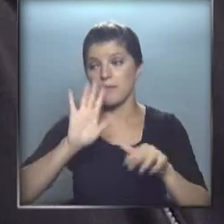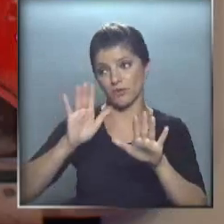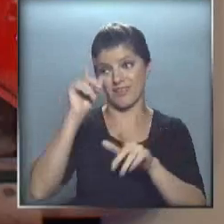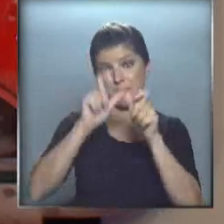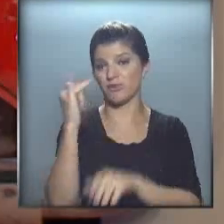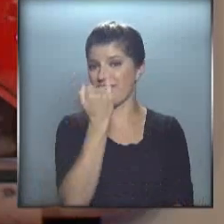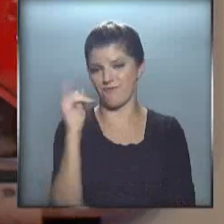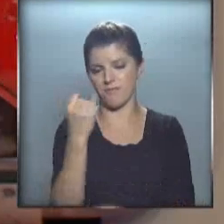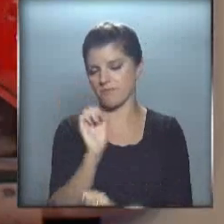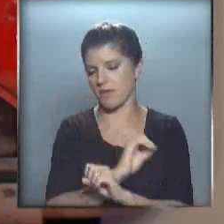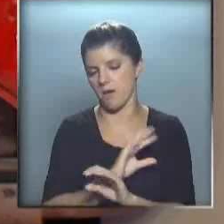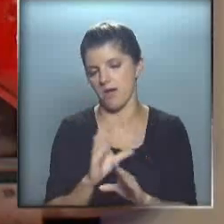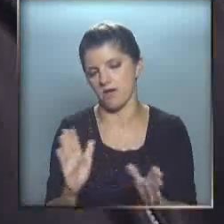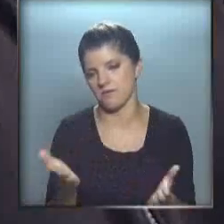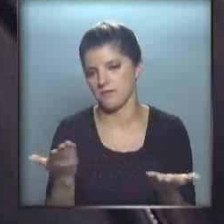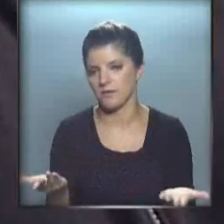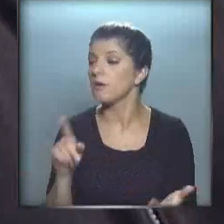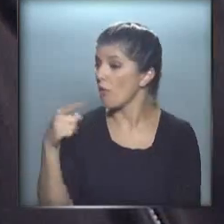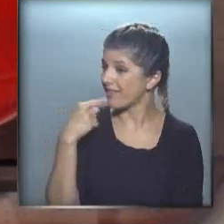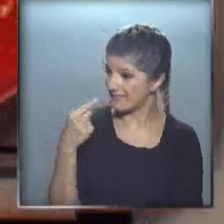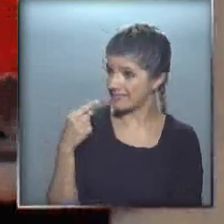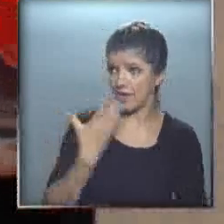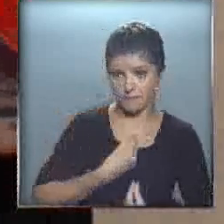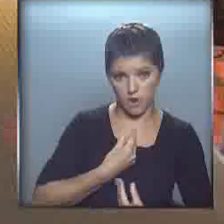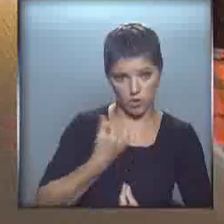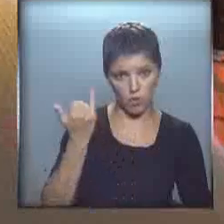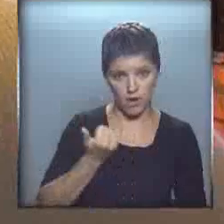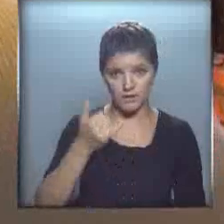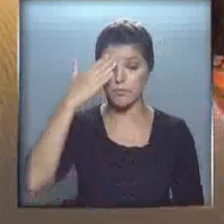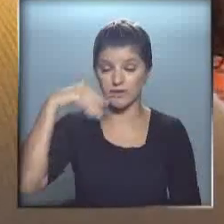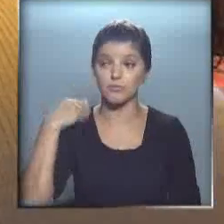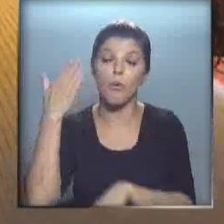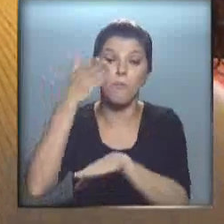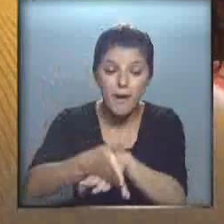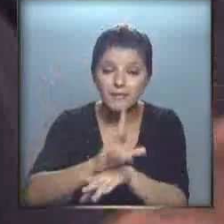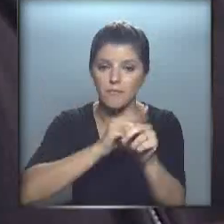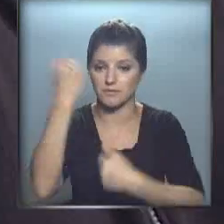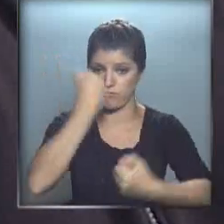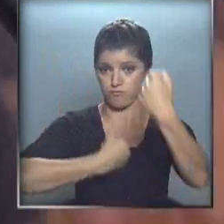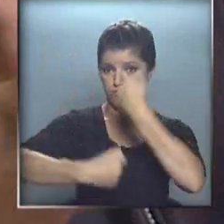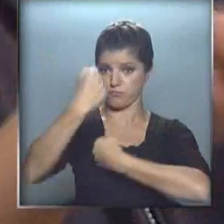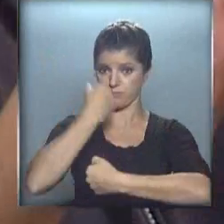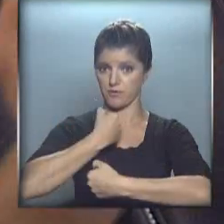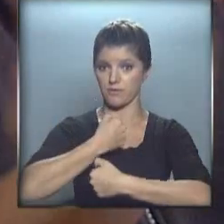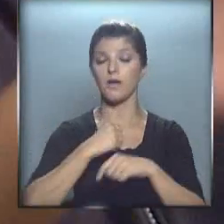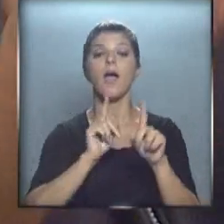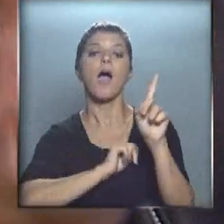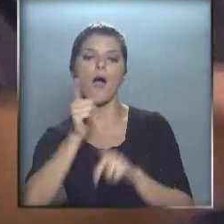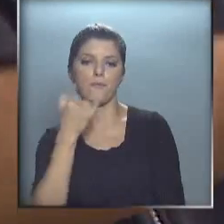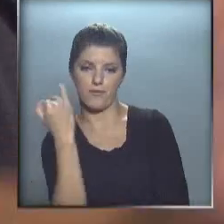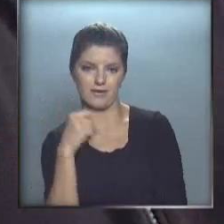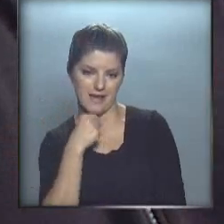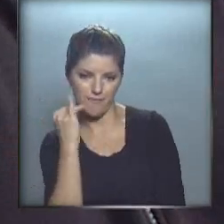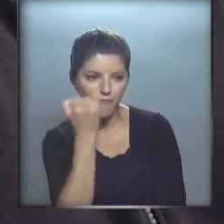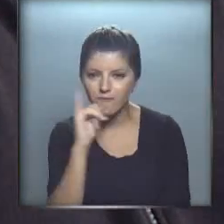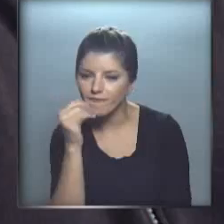mal, porque no es que lo dejan. Pues sí que hay miedo de meterse y ligarla porque te metí. Algunos lo hacen por filmar y dejar